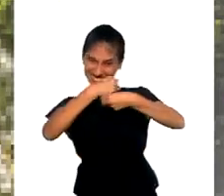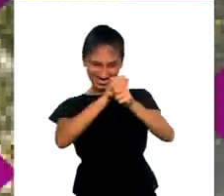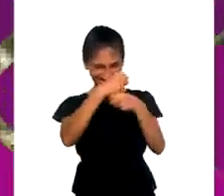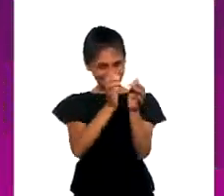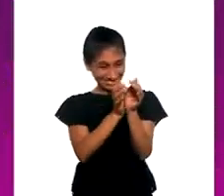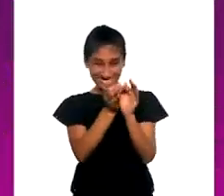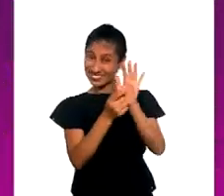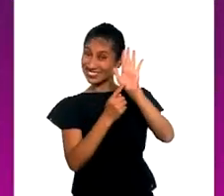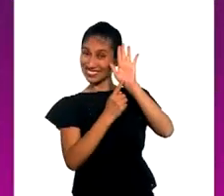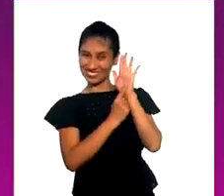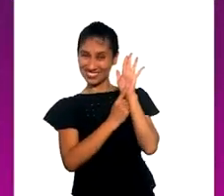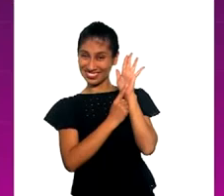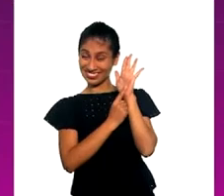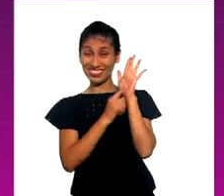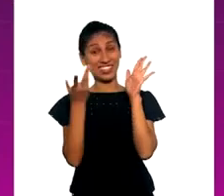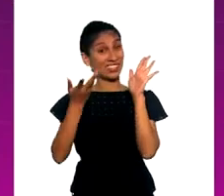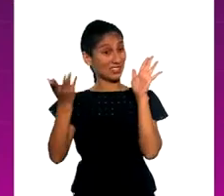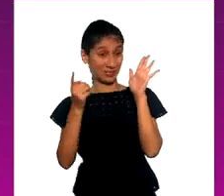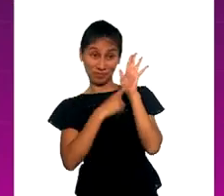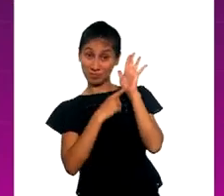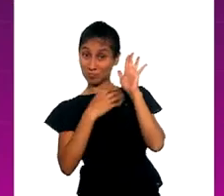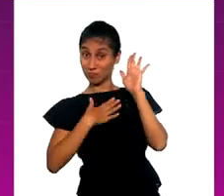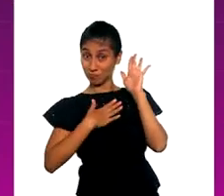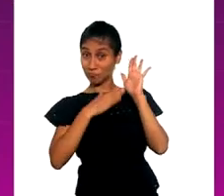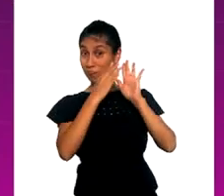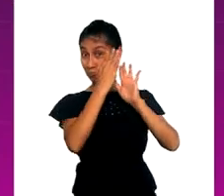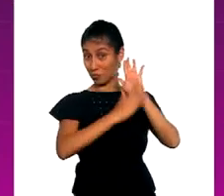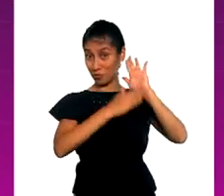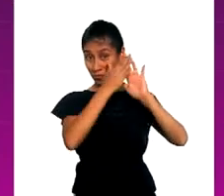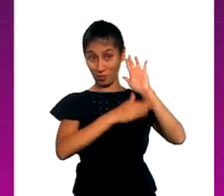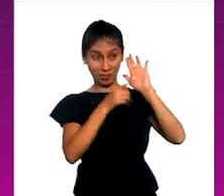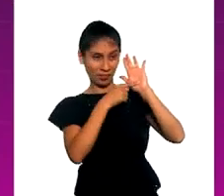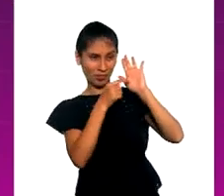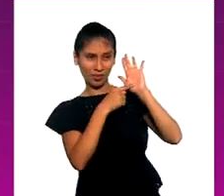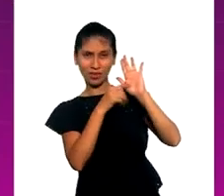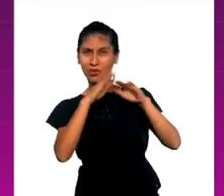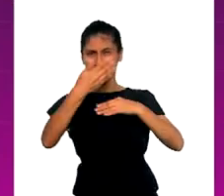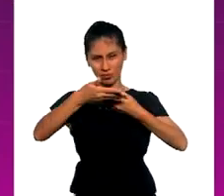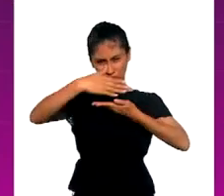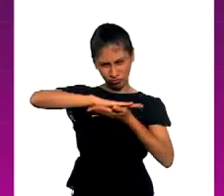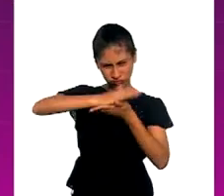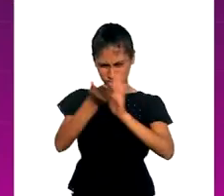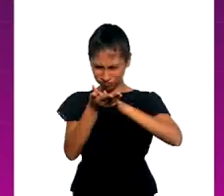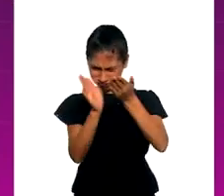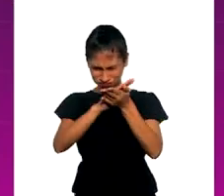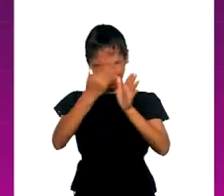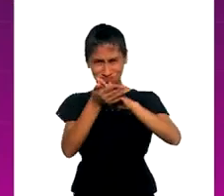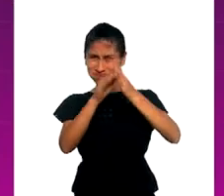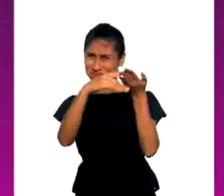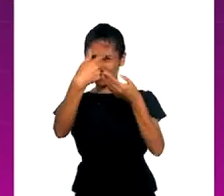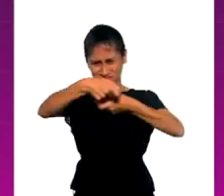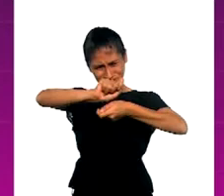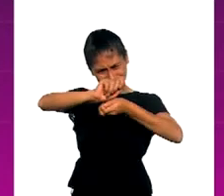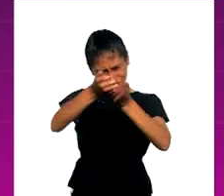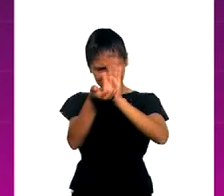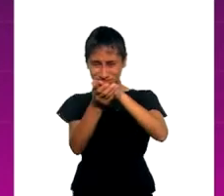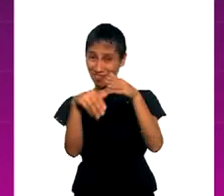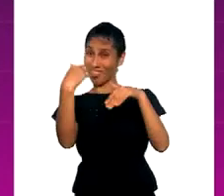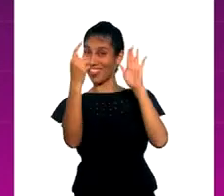y así quedó mi hoja después de tanto doblarla para formar el barco